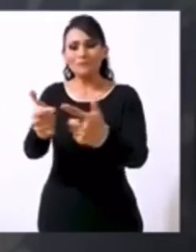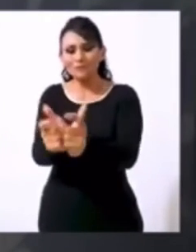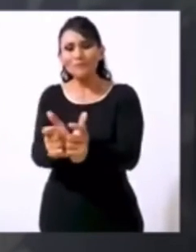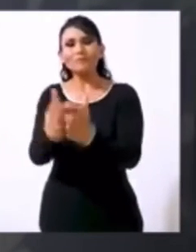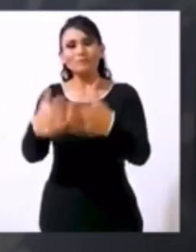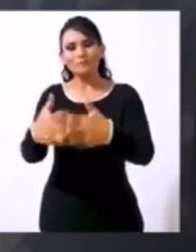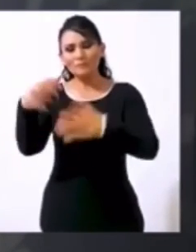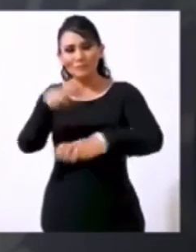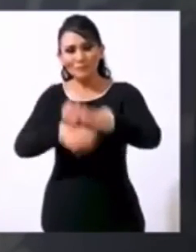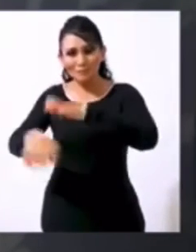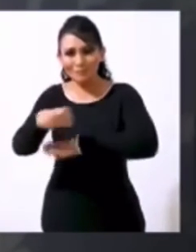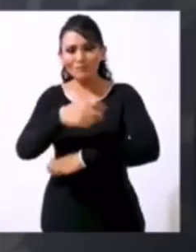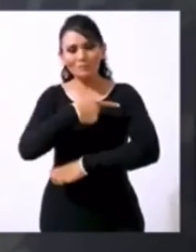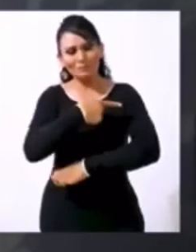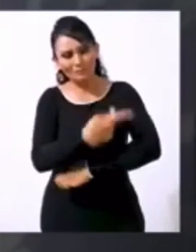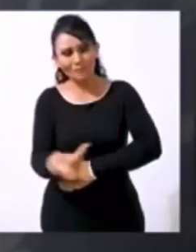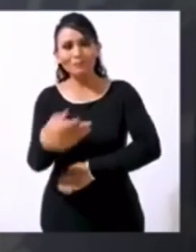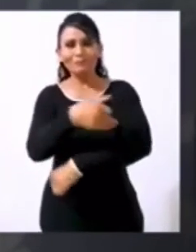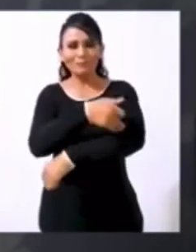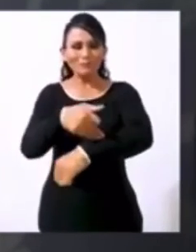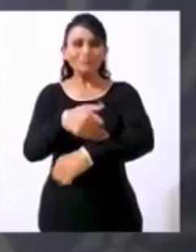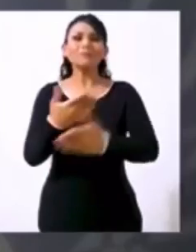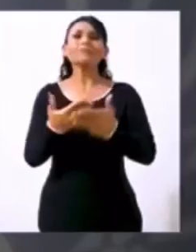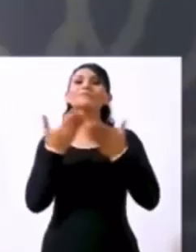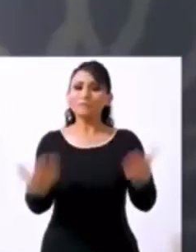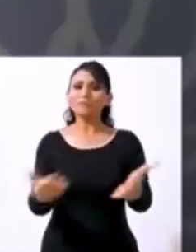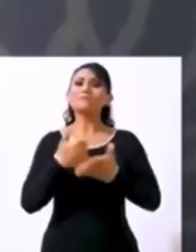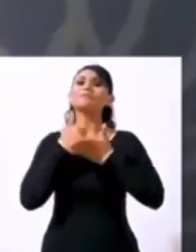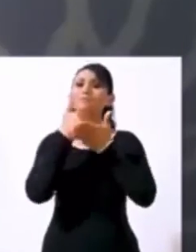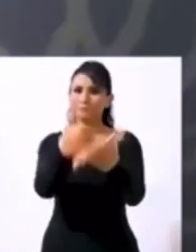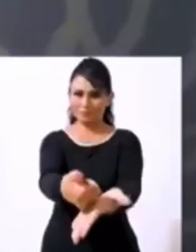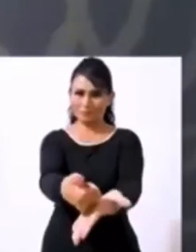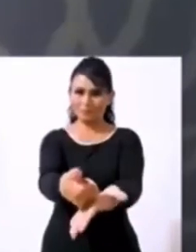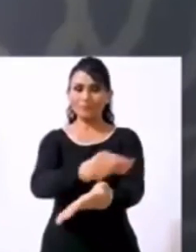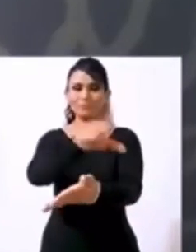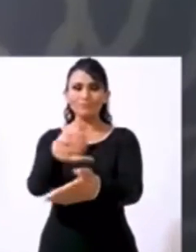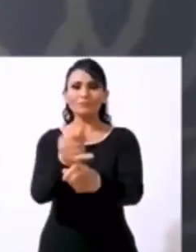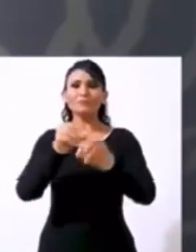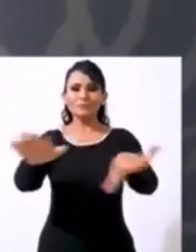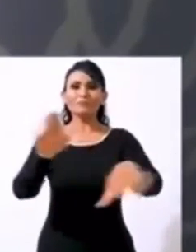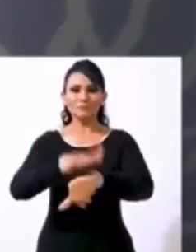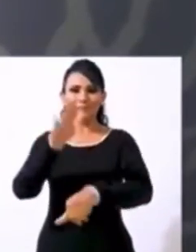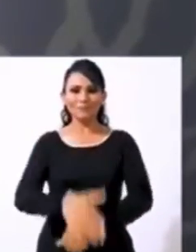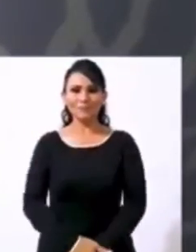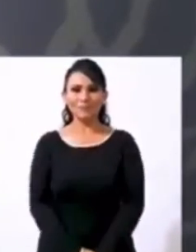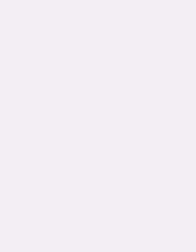y vulnerables es ahora. Los mantendremos informados.